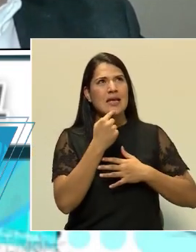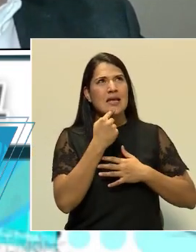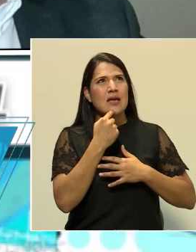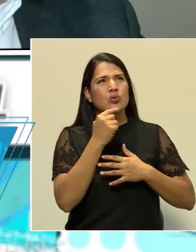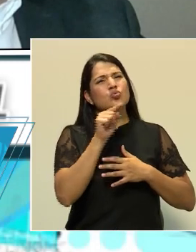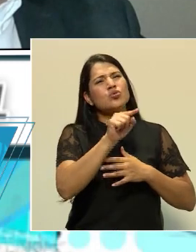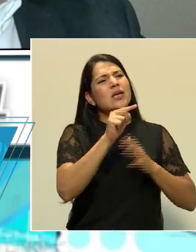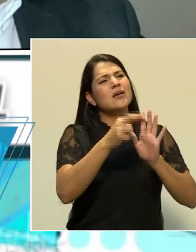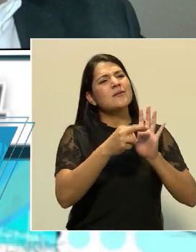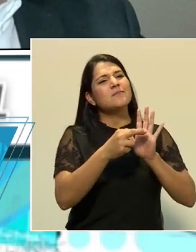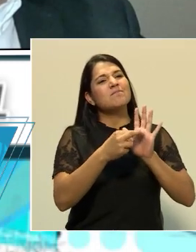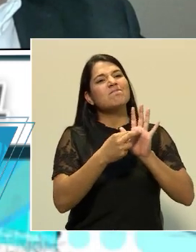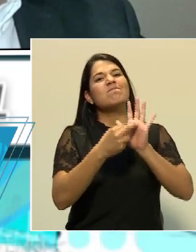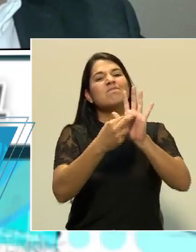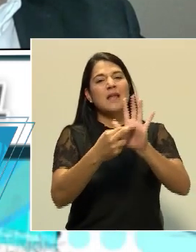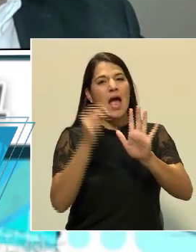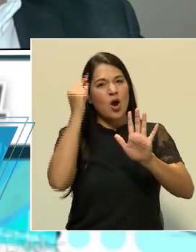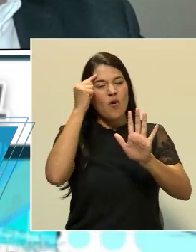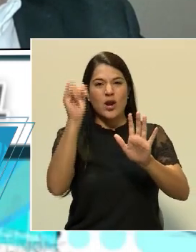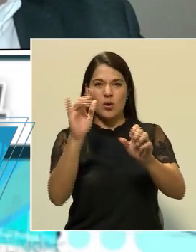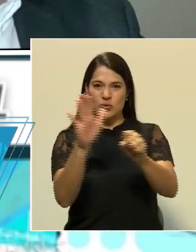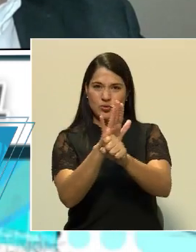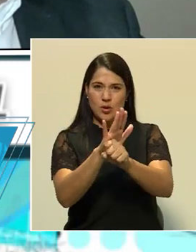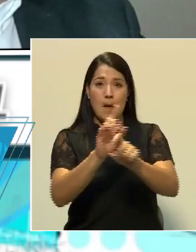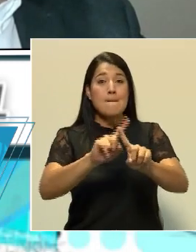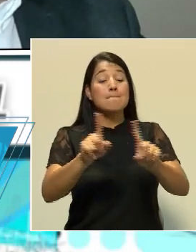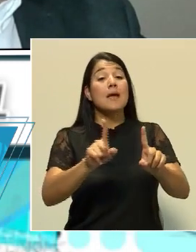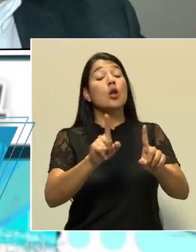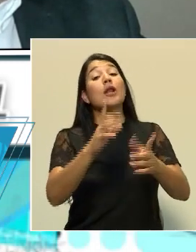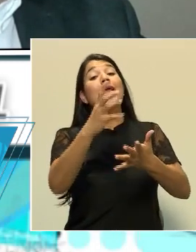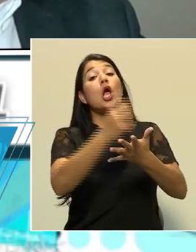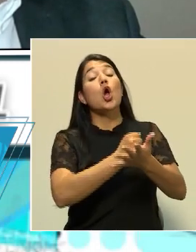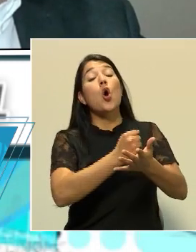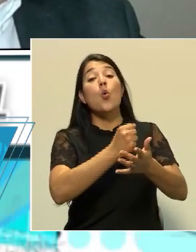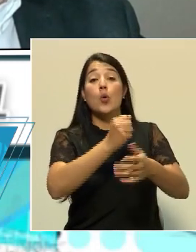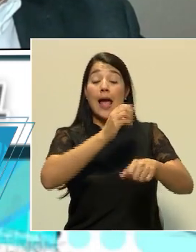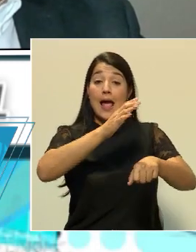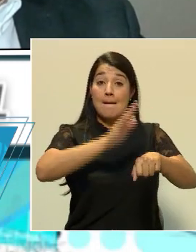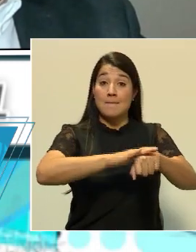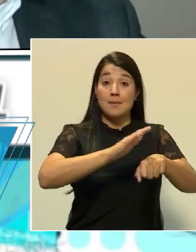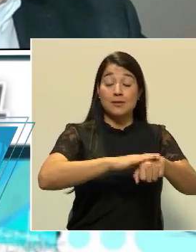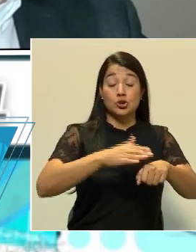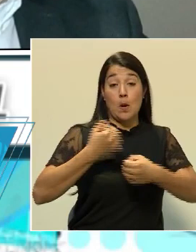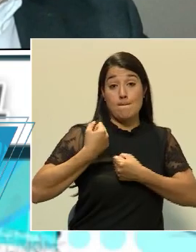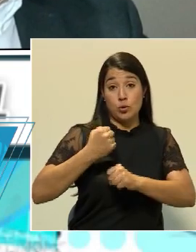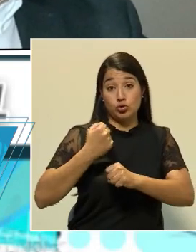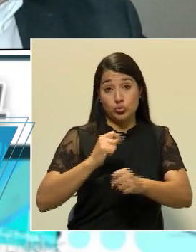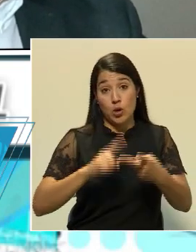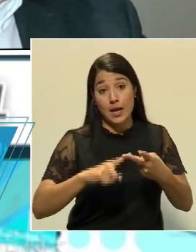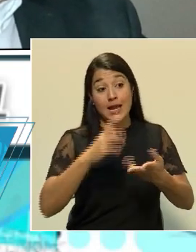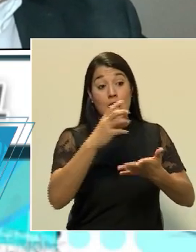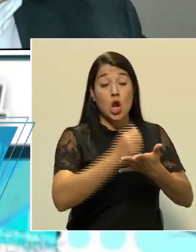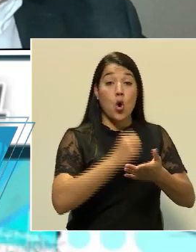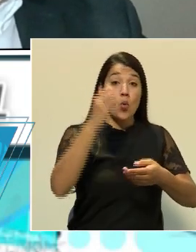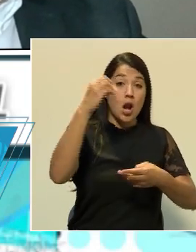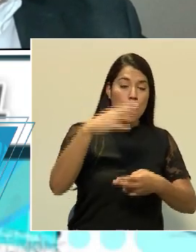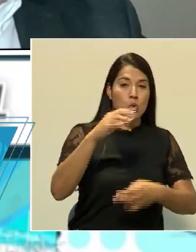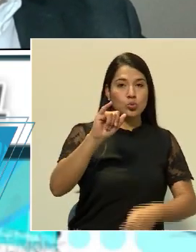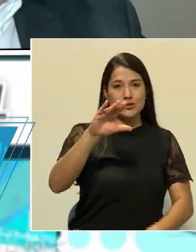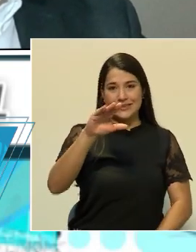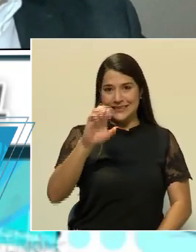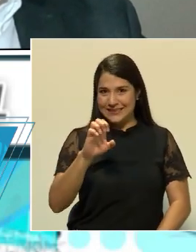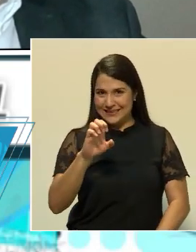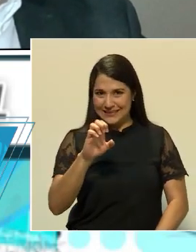un todo y en realidad quien le cobra las patentes son las municipalidades, quien le cobra la luz es la compañía el ICE, que no es